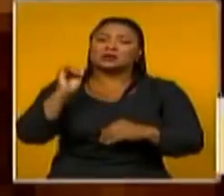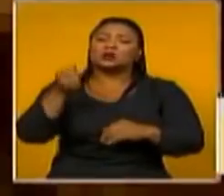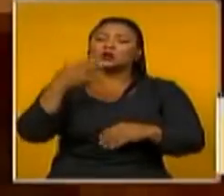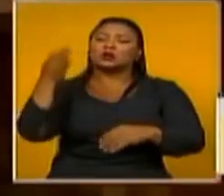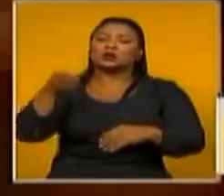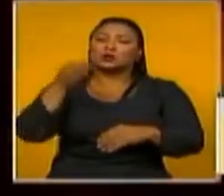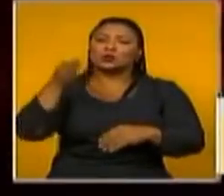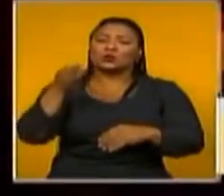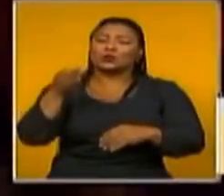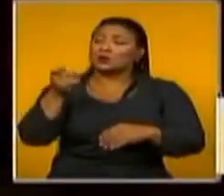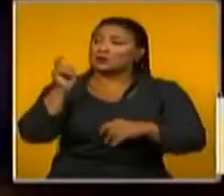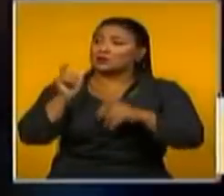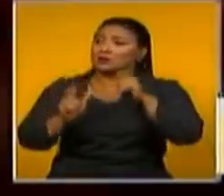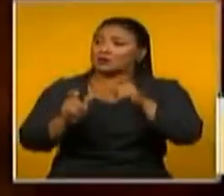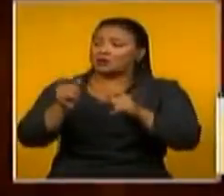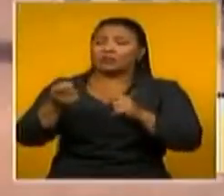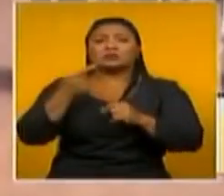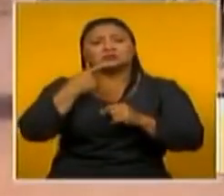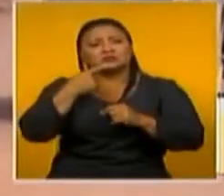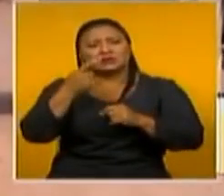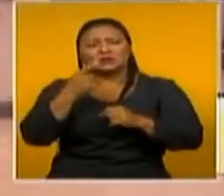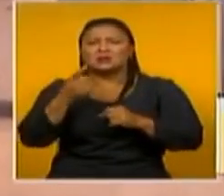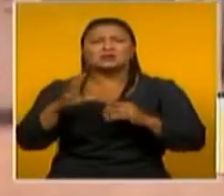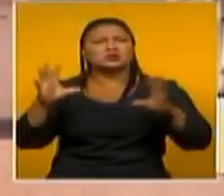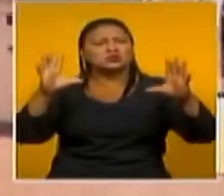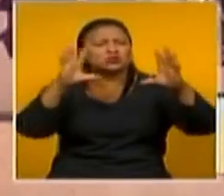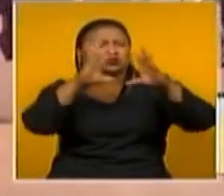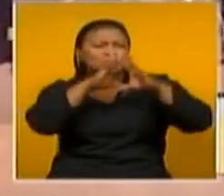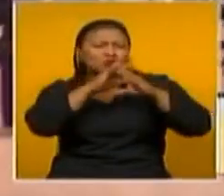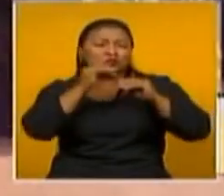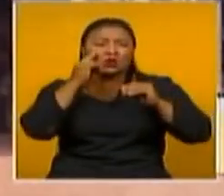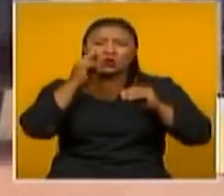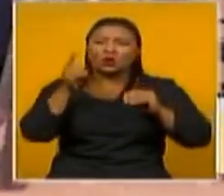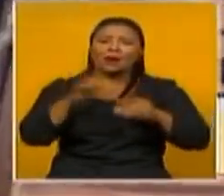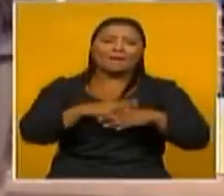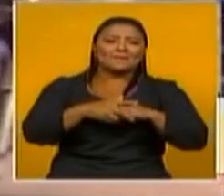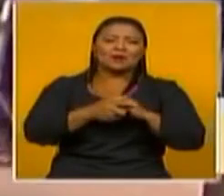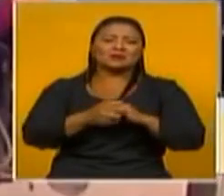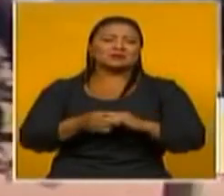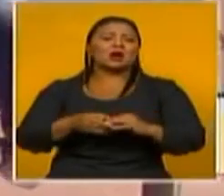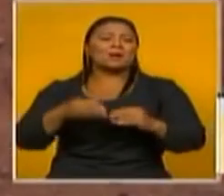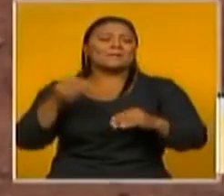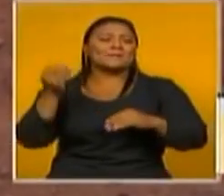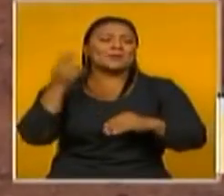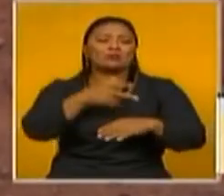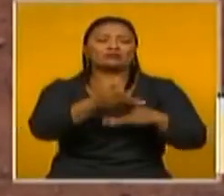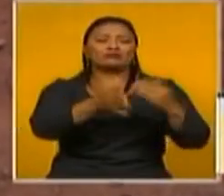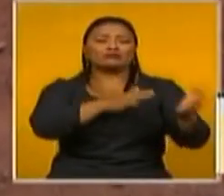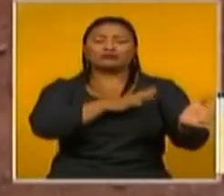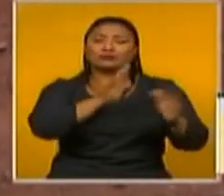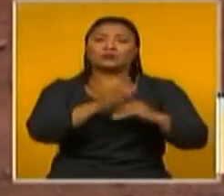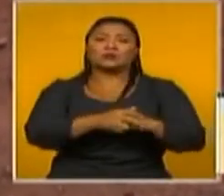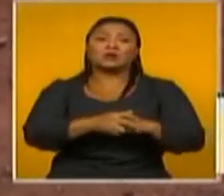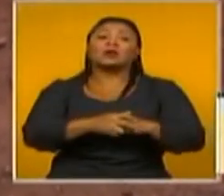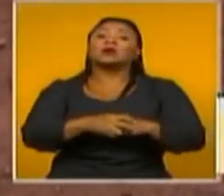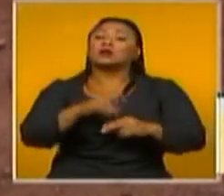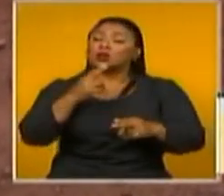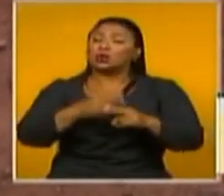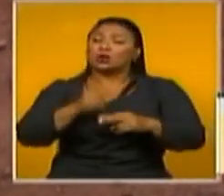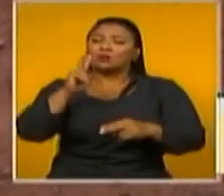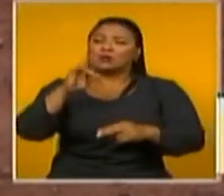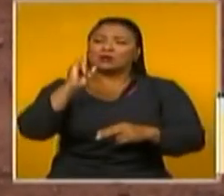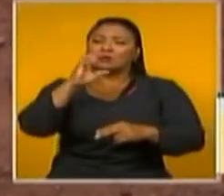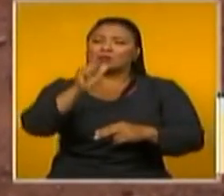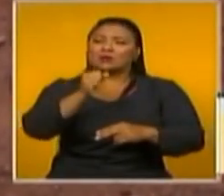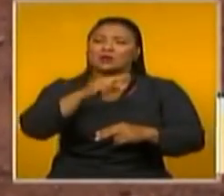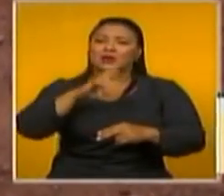Durán. Según los moradores, aprovecharon lo desolado y oscuro del lugar para matarlo a sangre fría. La víctima, identificada como Víctor